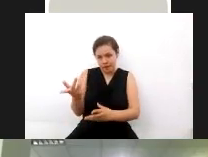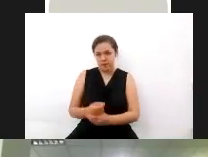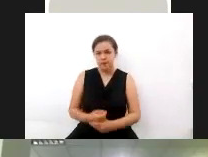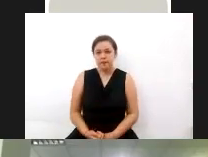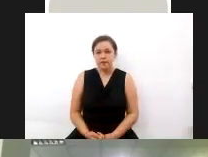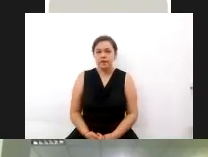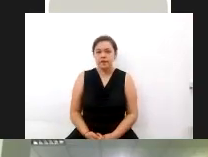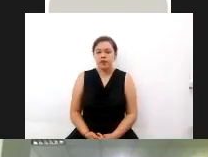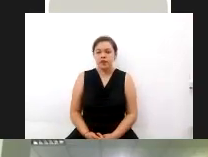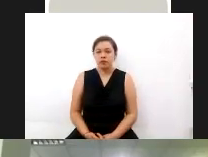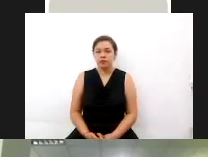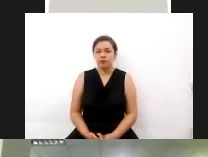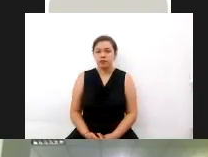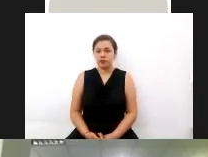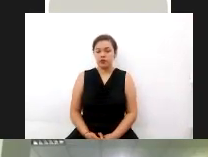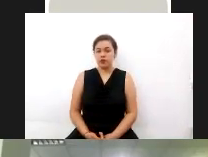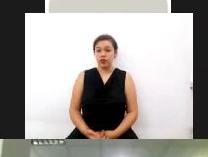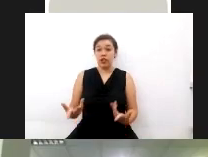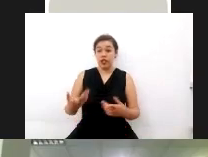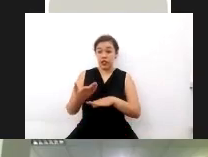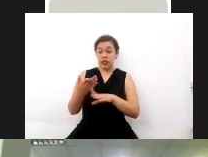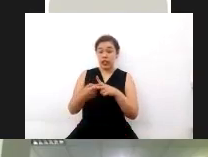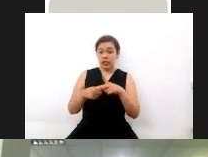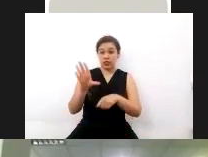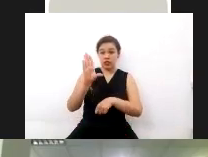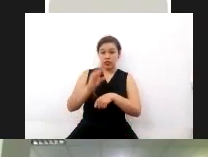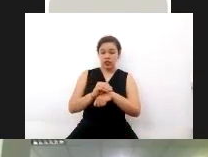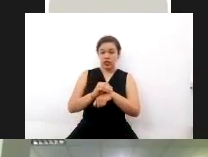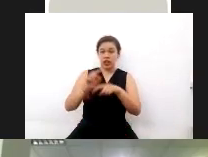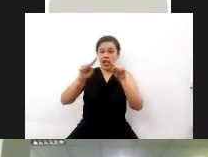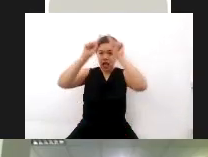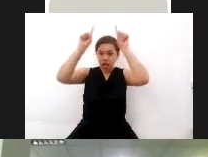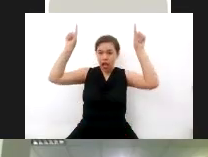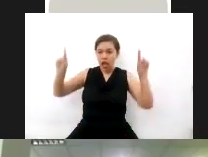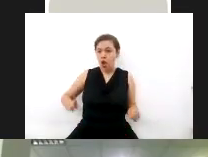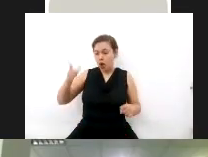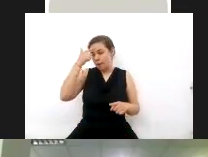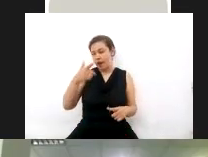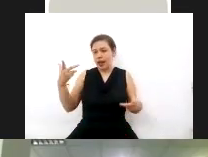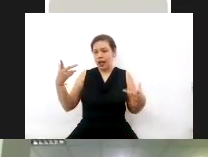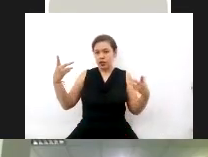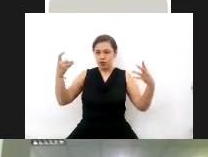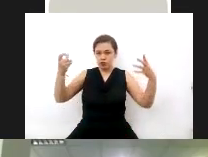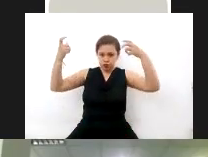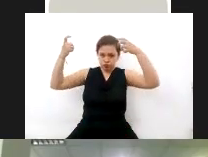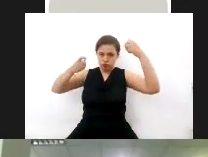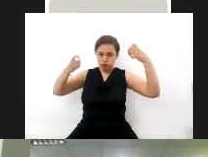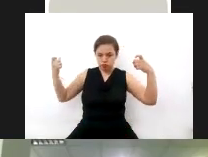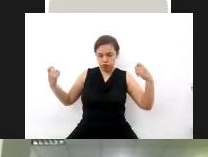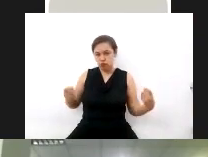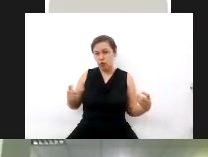está permitiendo, y bueno, no se permitió desde un principio, arcos sanitizantes, ni tampoco rociar a los niños con